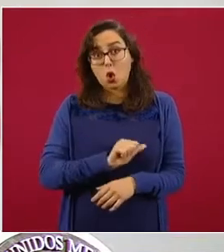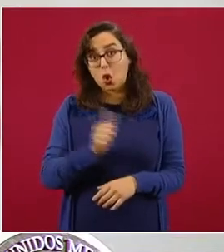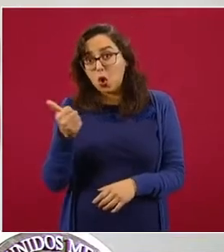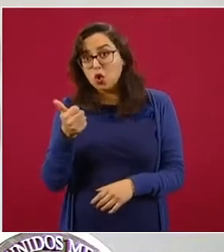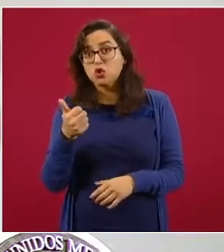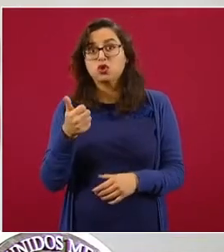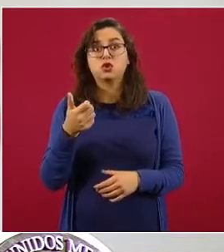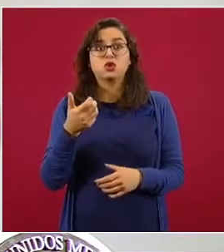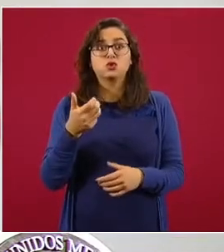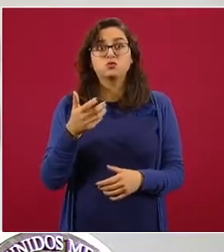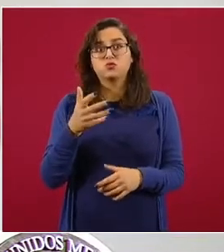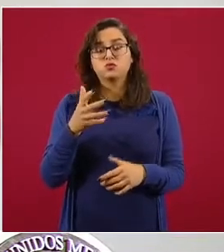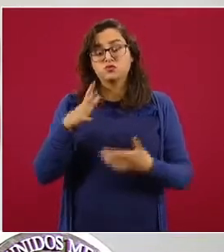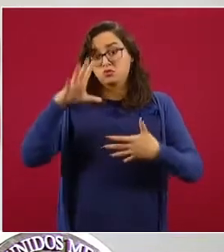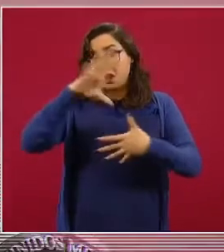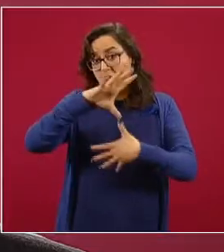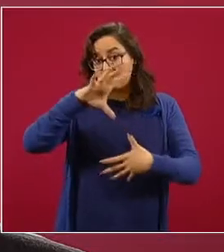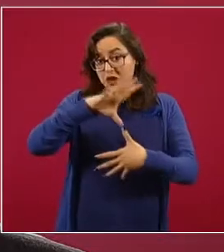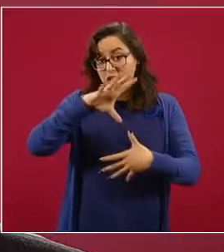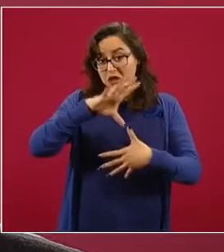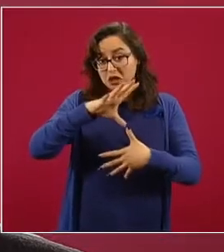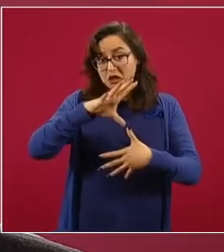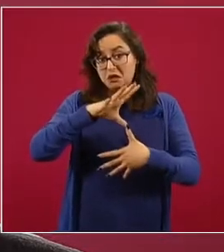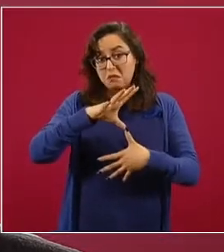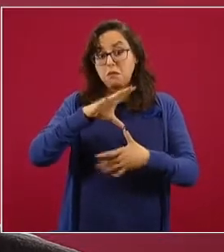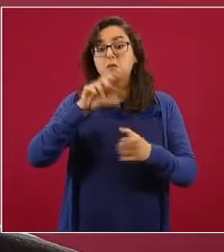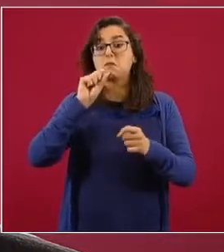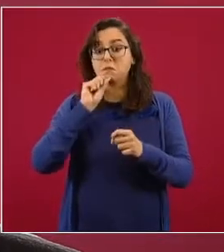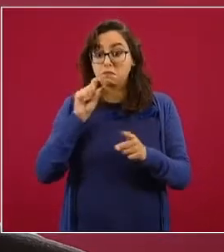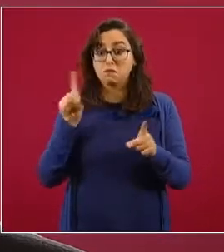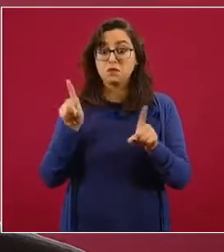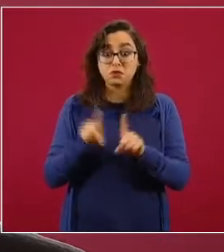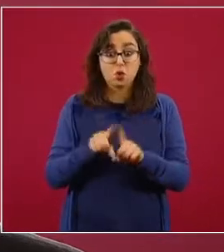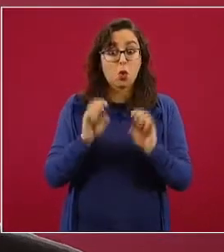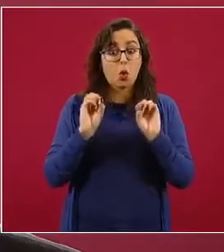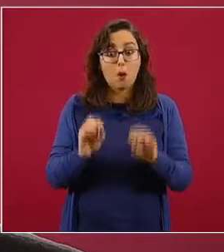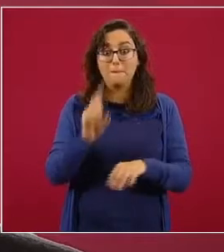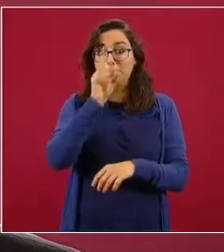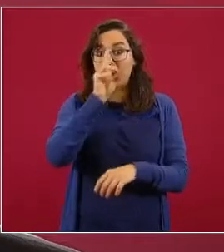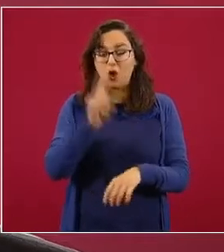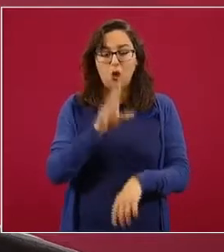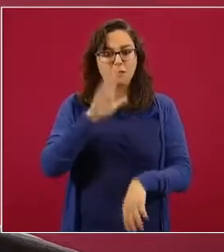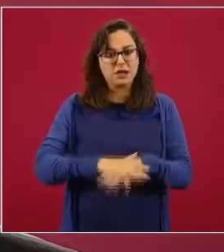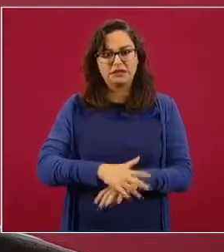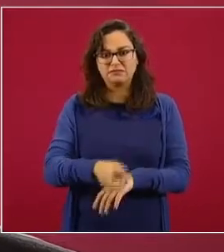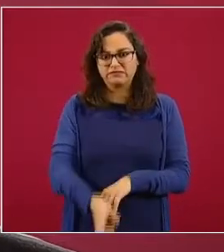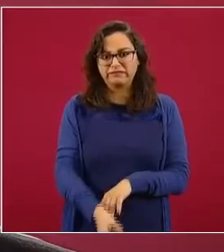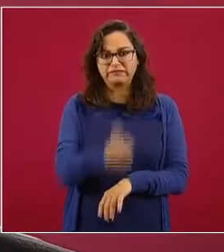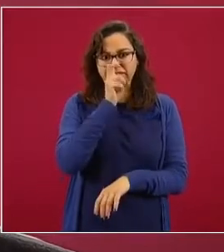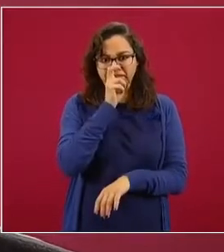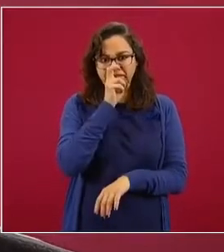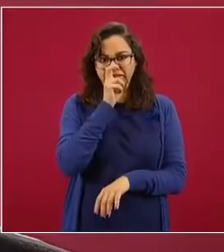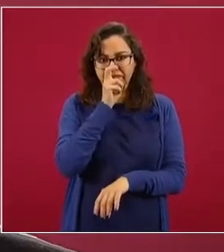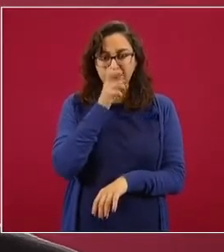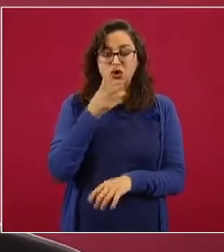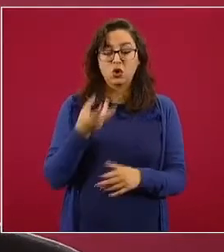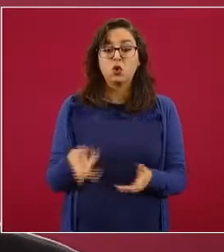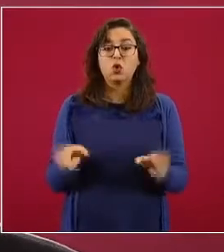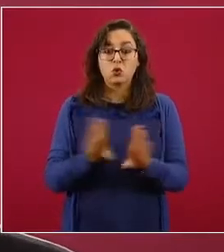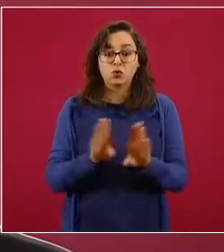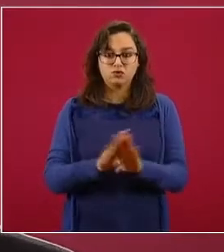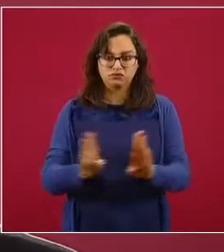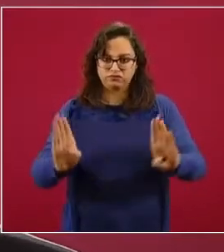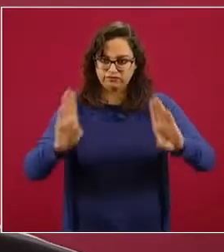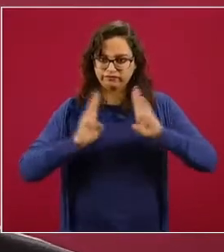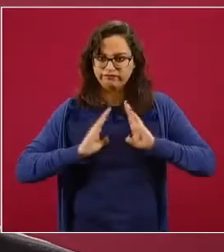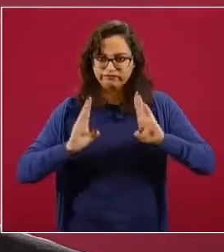múltiples países de la región han acudido a versiones incluso más extremas, el uso de las fuerzas